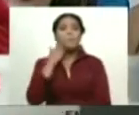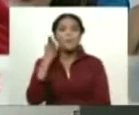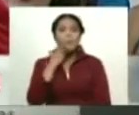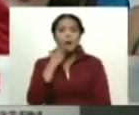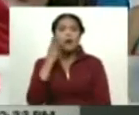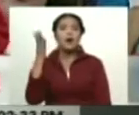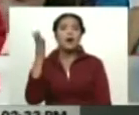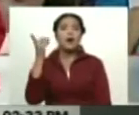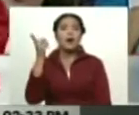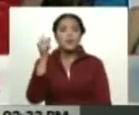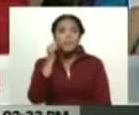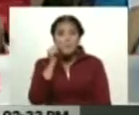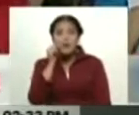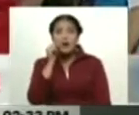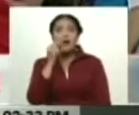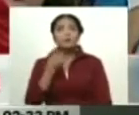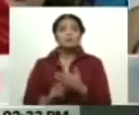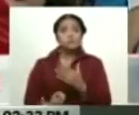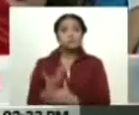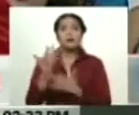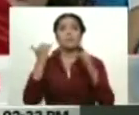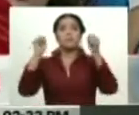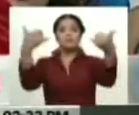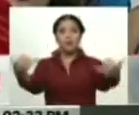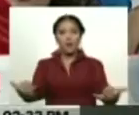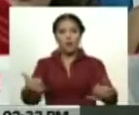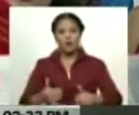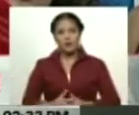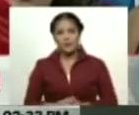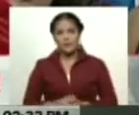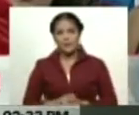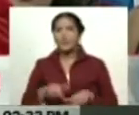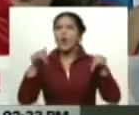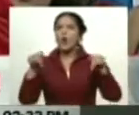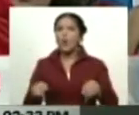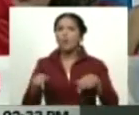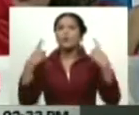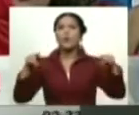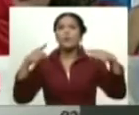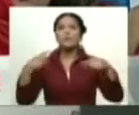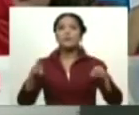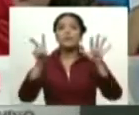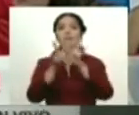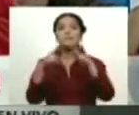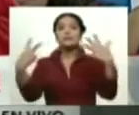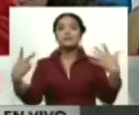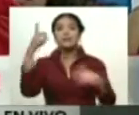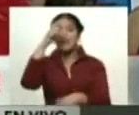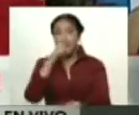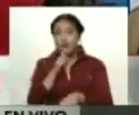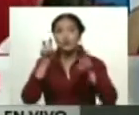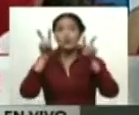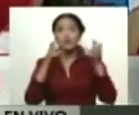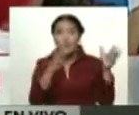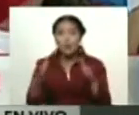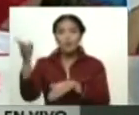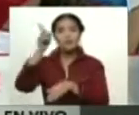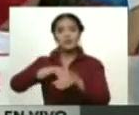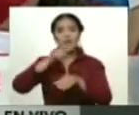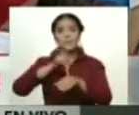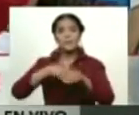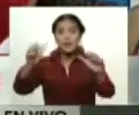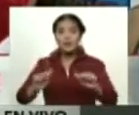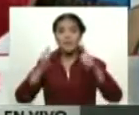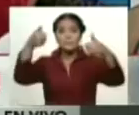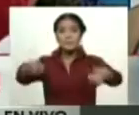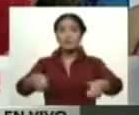una nueva época que apenas se ha iniciado. Hoy estamos cumpliendo 17 años de esa nueva época. Apenas se ha